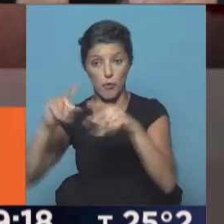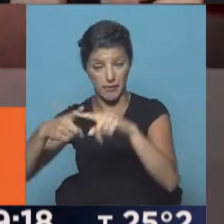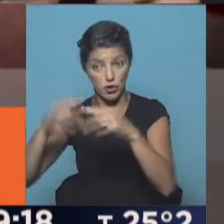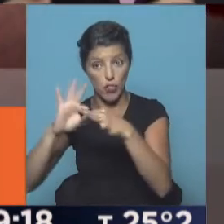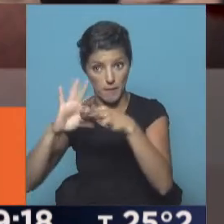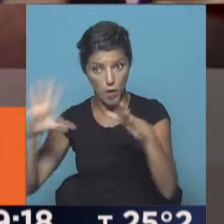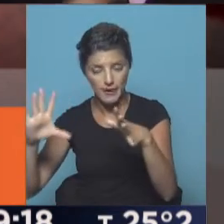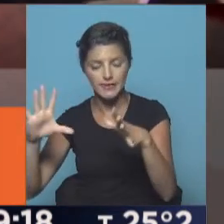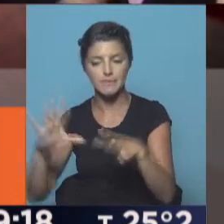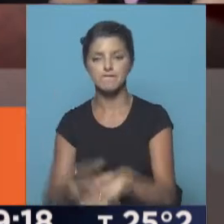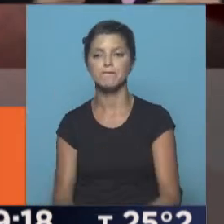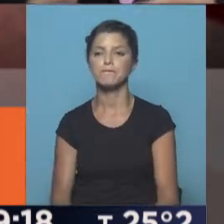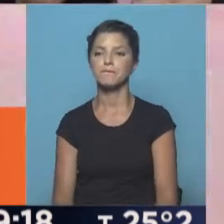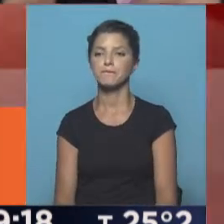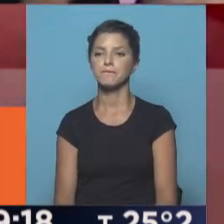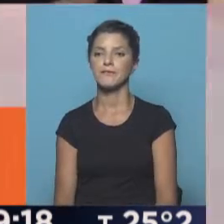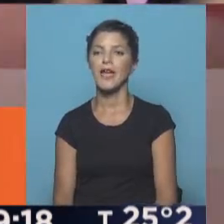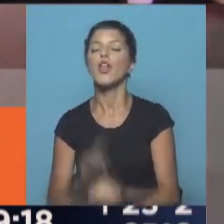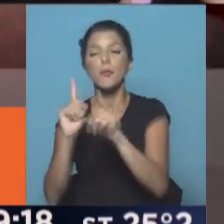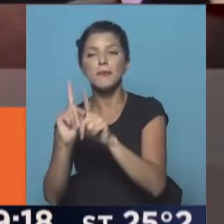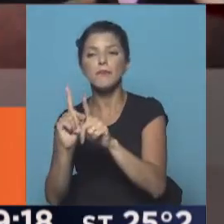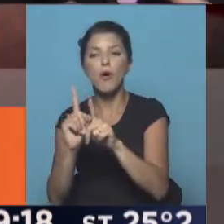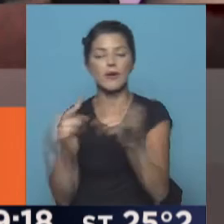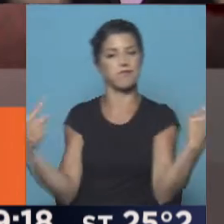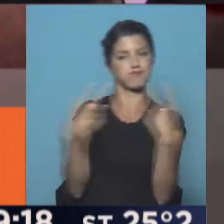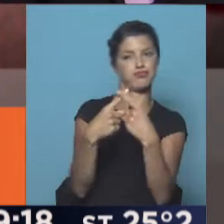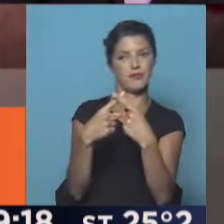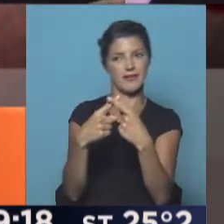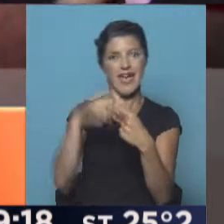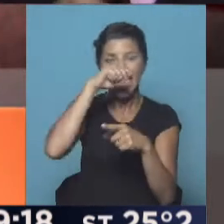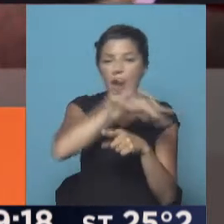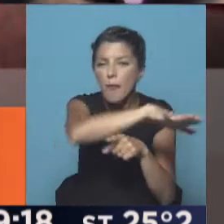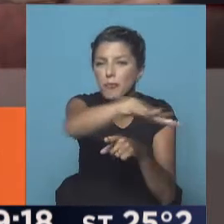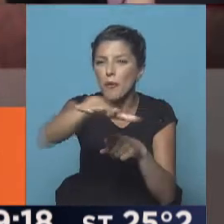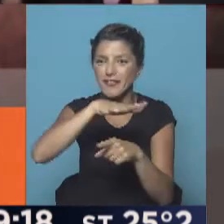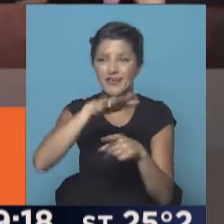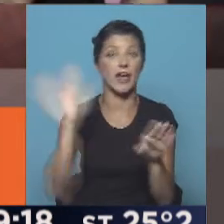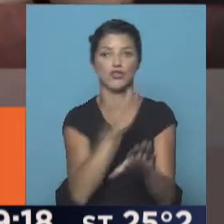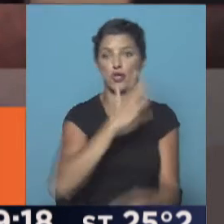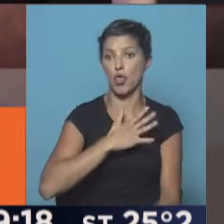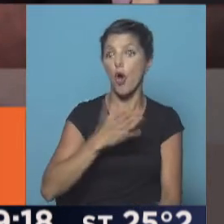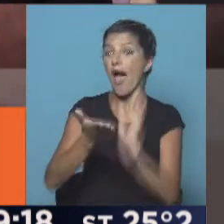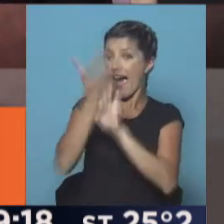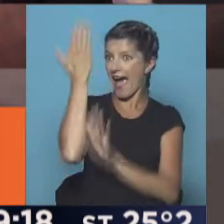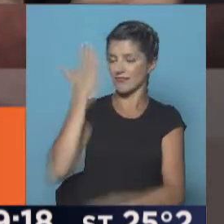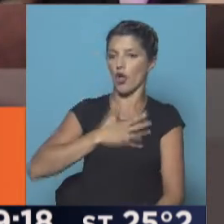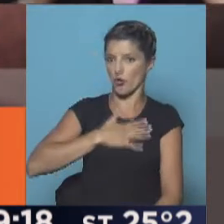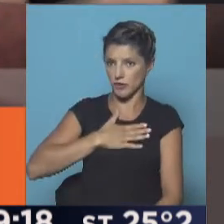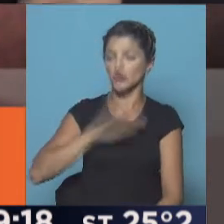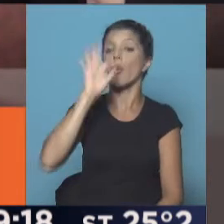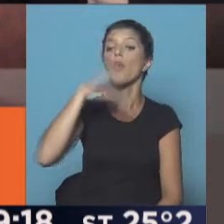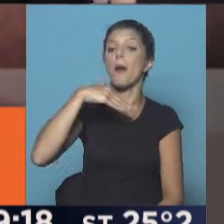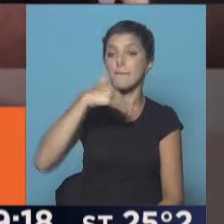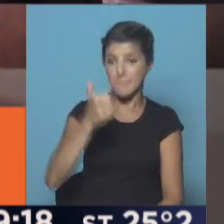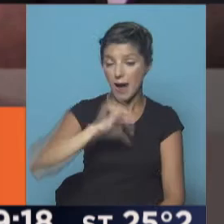es un poco la contracara de la sensación que podía haber en el interior del país con el triunfo de Barack Obama, o si hubiera